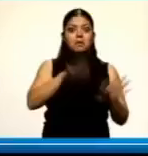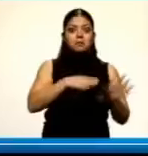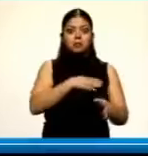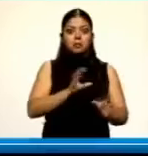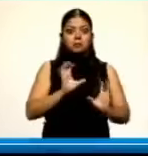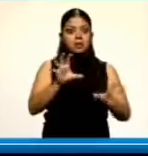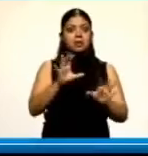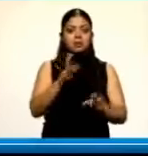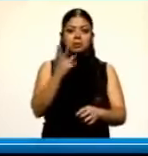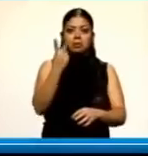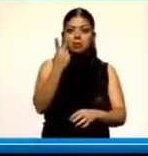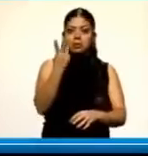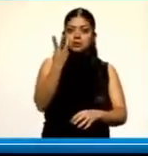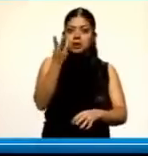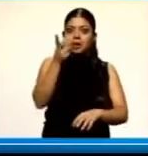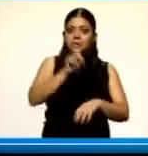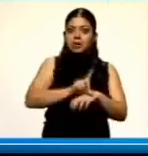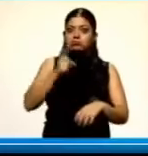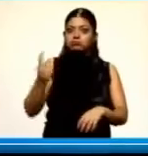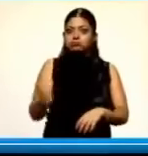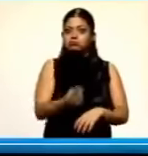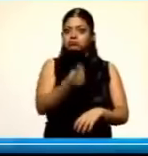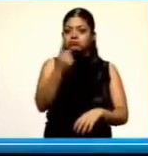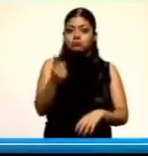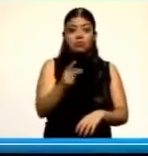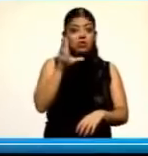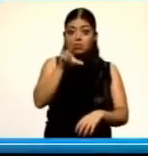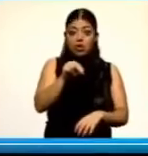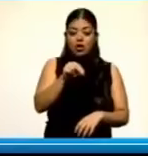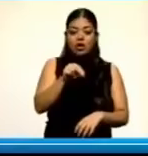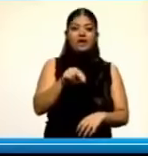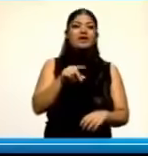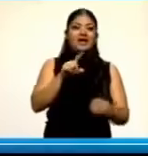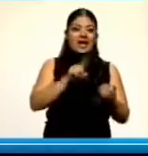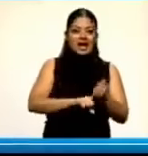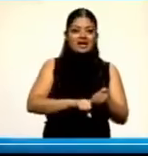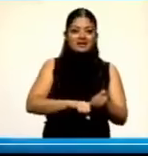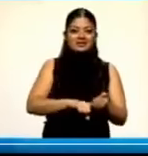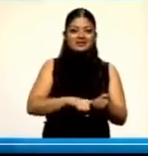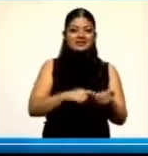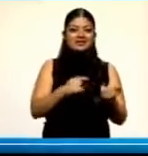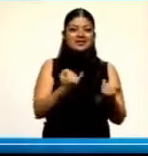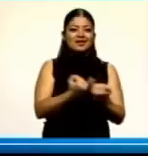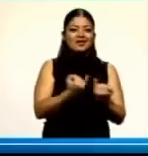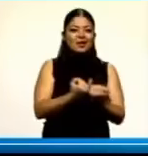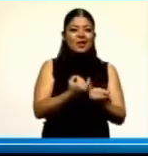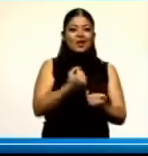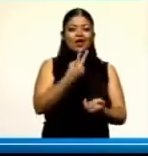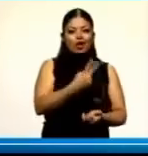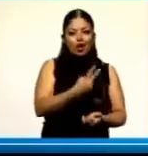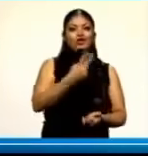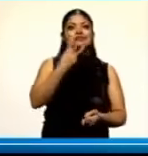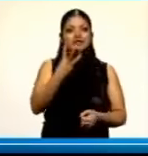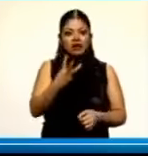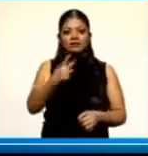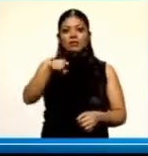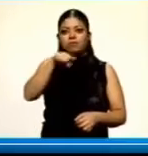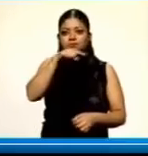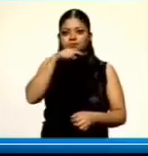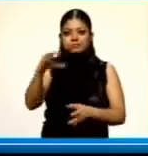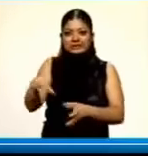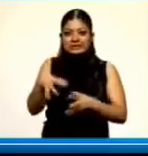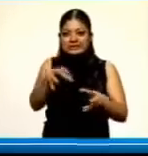dilataba 2, 3 días. O si no, empezábamos a juntar como en Todos Santos, matan 1, 2, 3 guajolotes. Pues habíamos